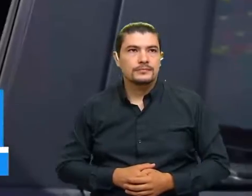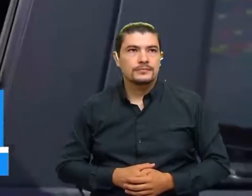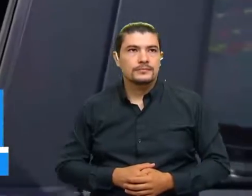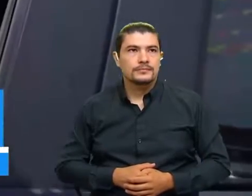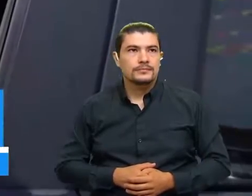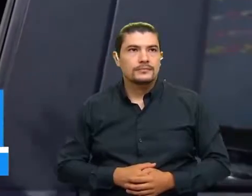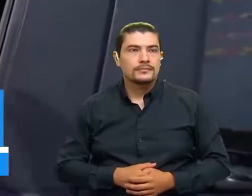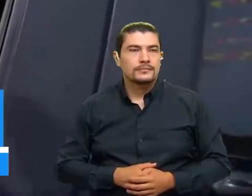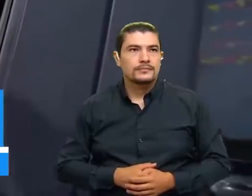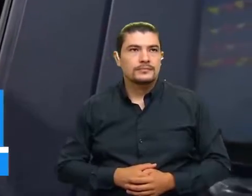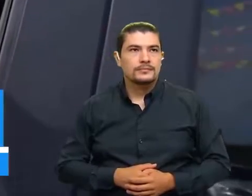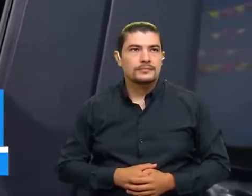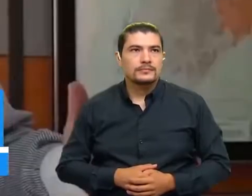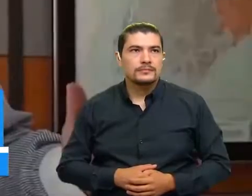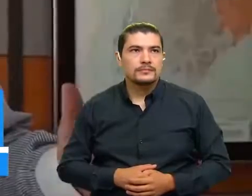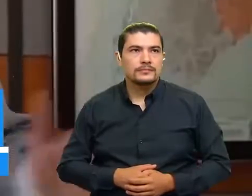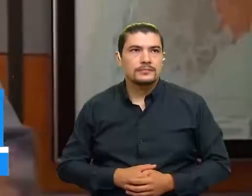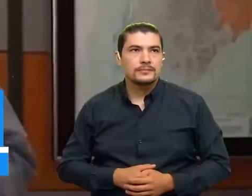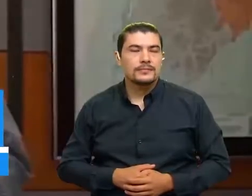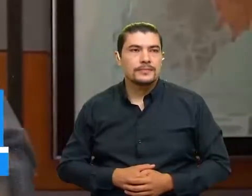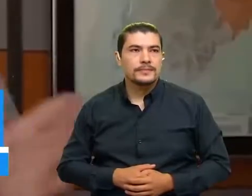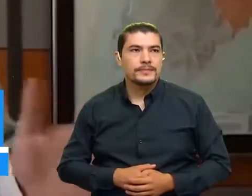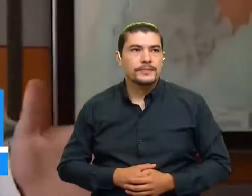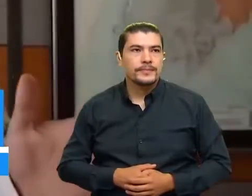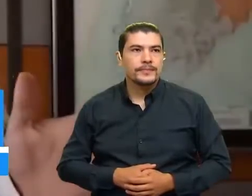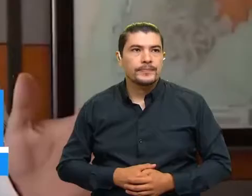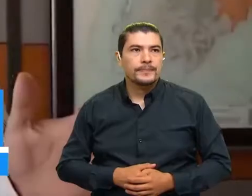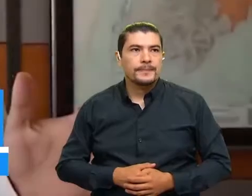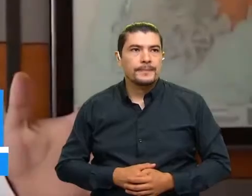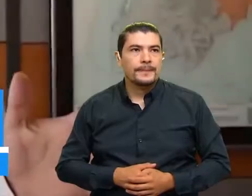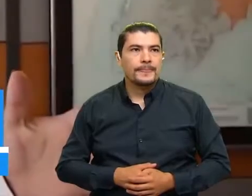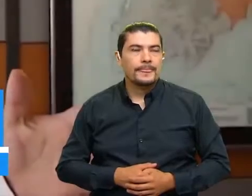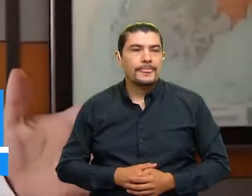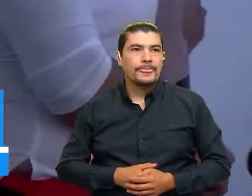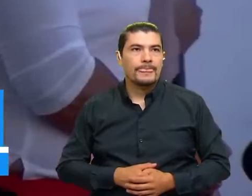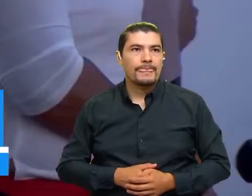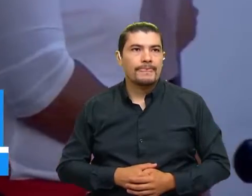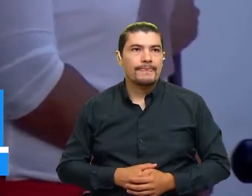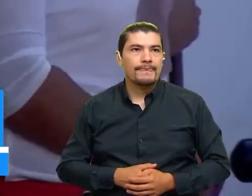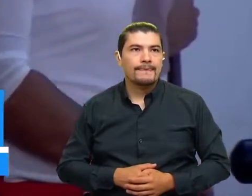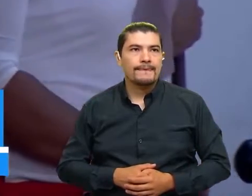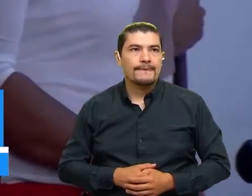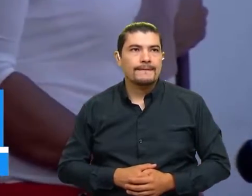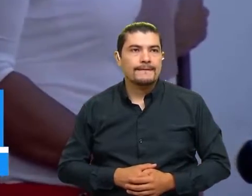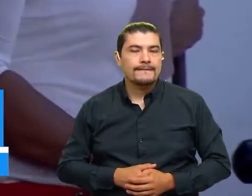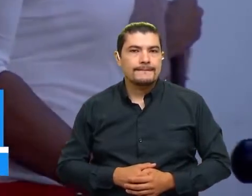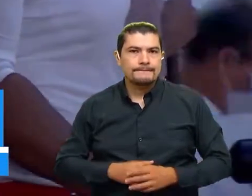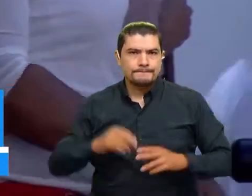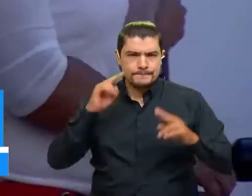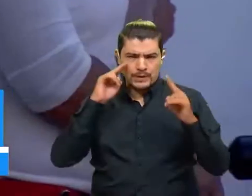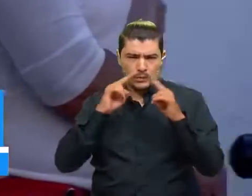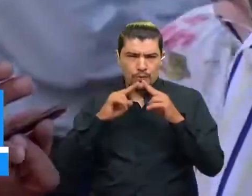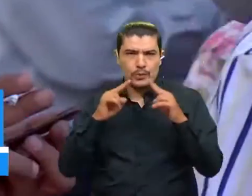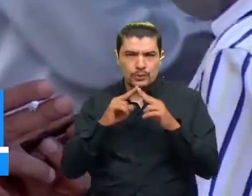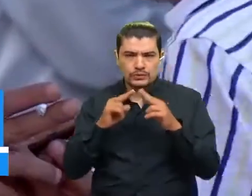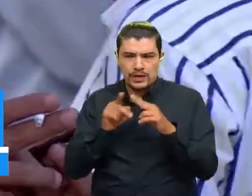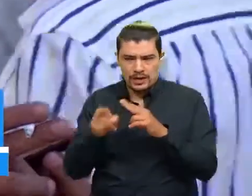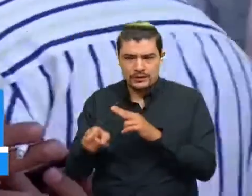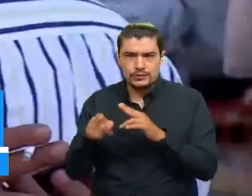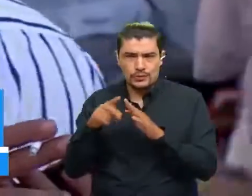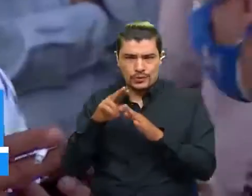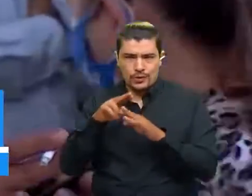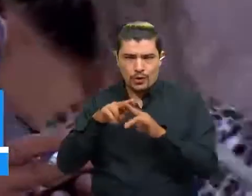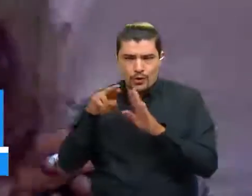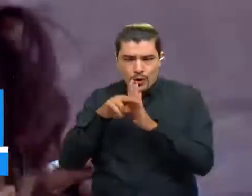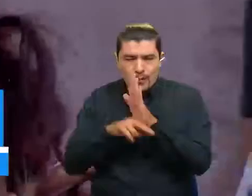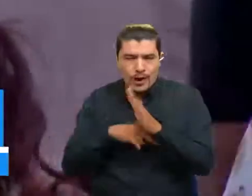la medida del Ministerio de Salud de poder quitarnos el tapabocas en la calle. Conozca en qué casos aplica esta medida.